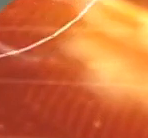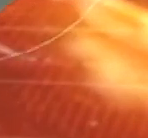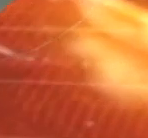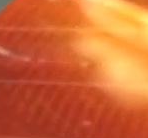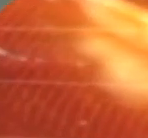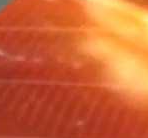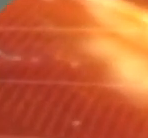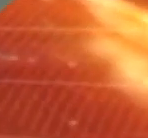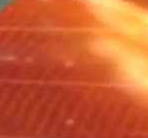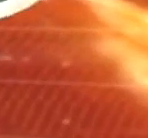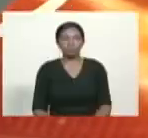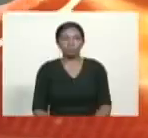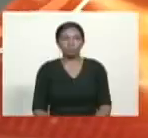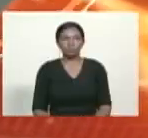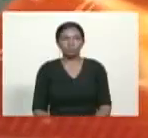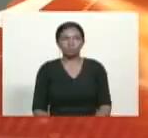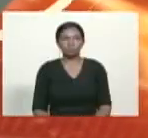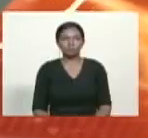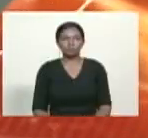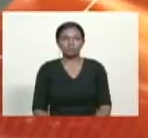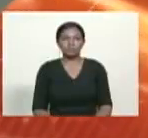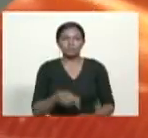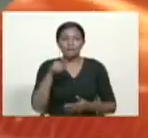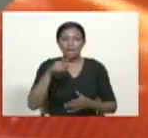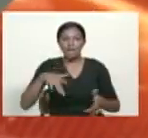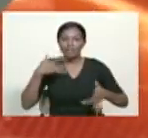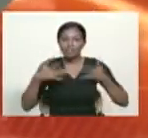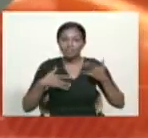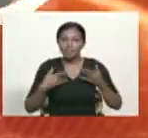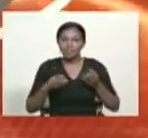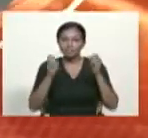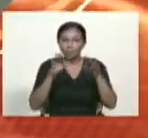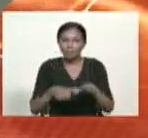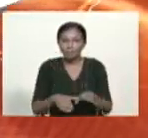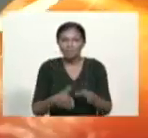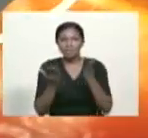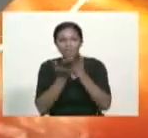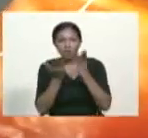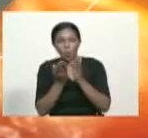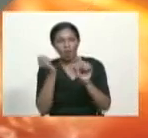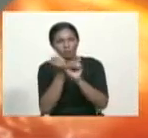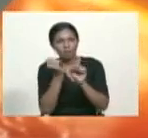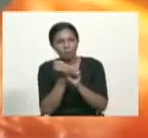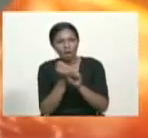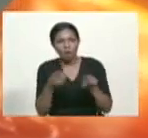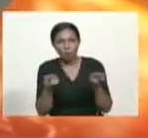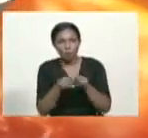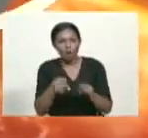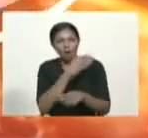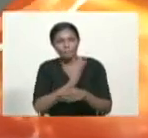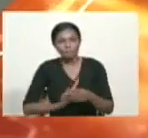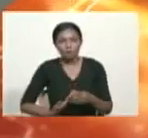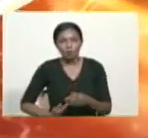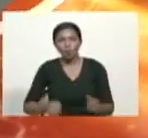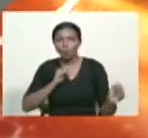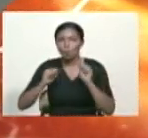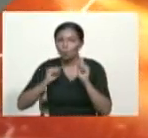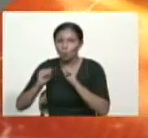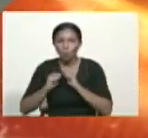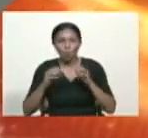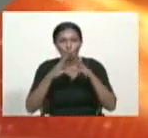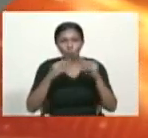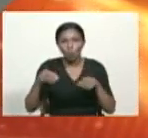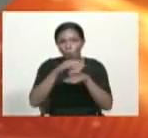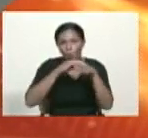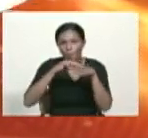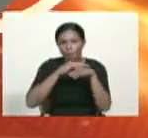laborales. Tengan la certeza que junto con nuestro presidente Nicolás Maduro, que ha ordenado el despliegue de todos los